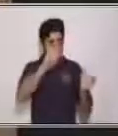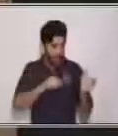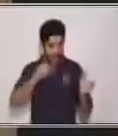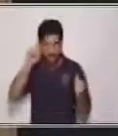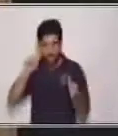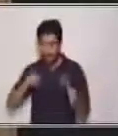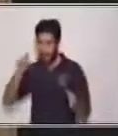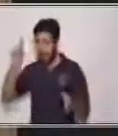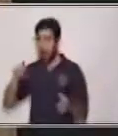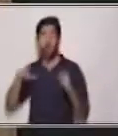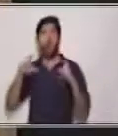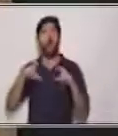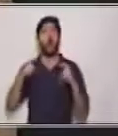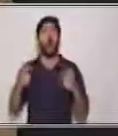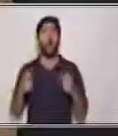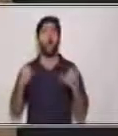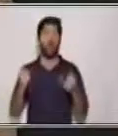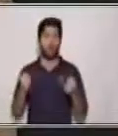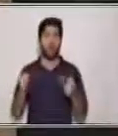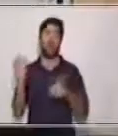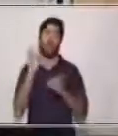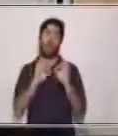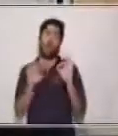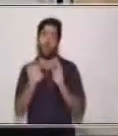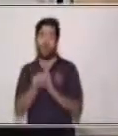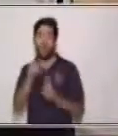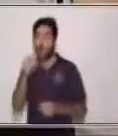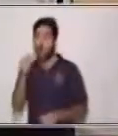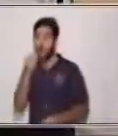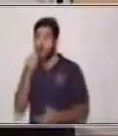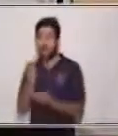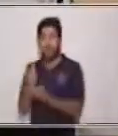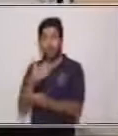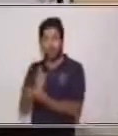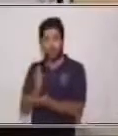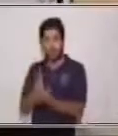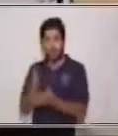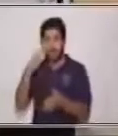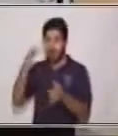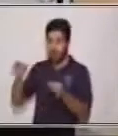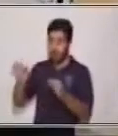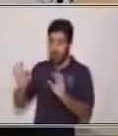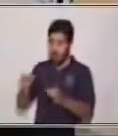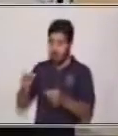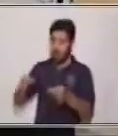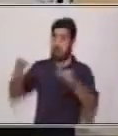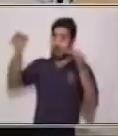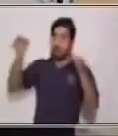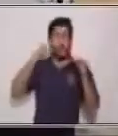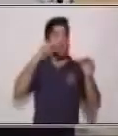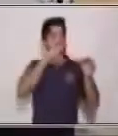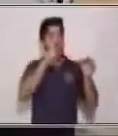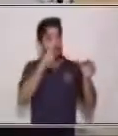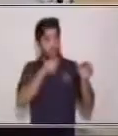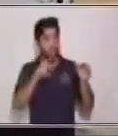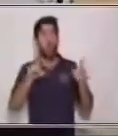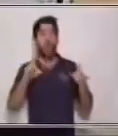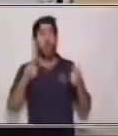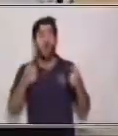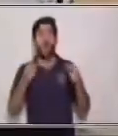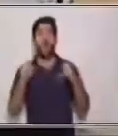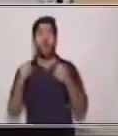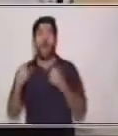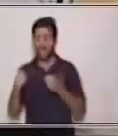un título, los materiales o ingredientes y la introducción para el proceso, es decir, las